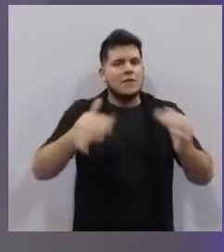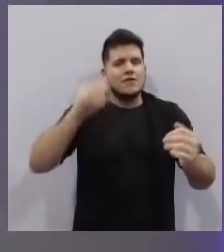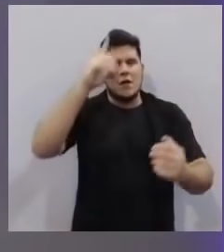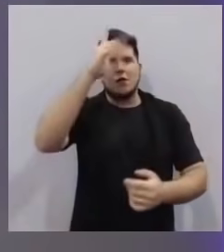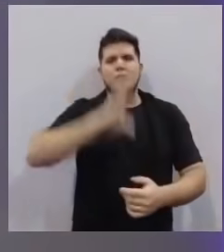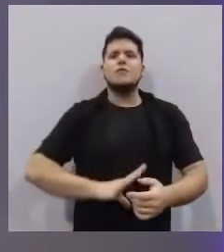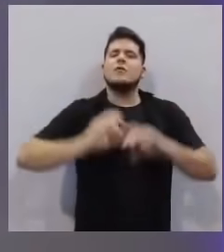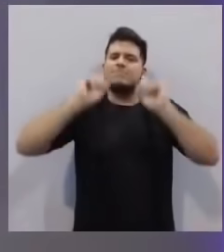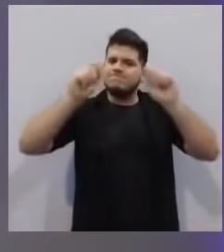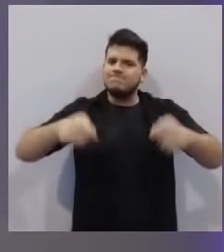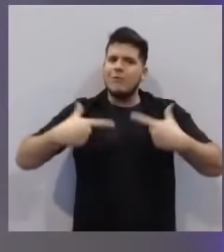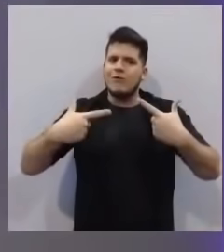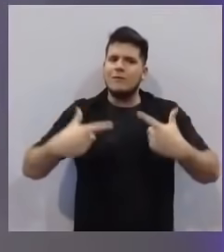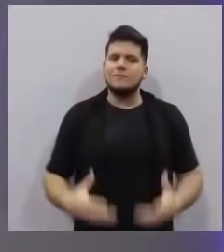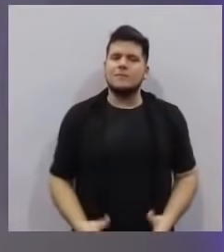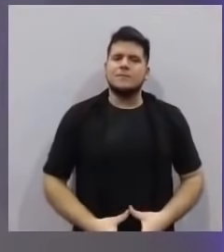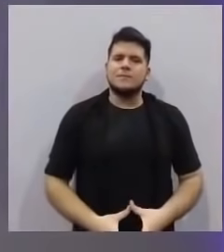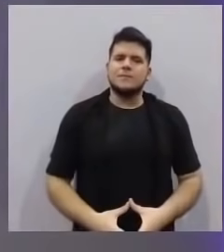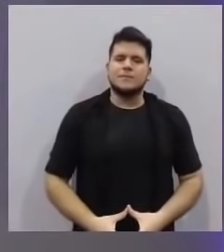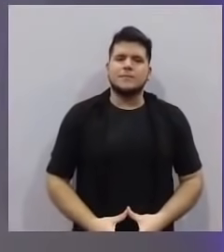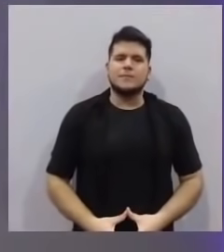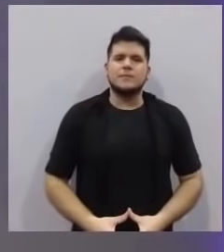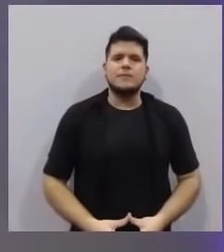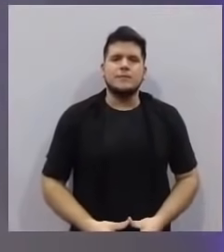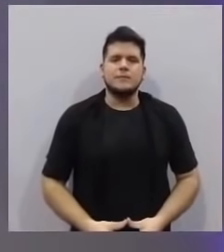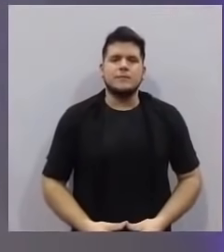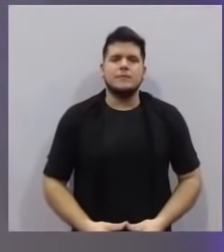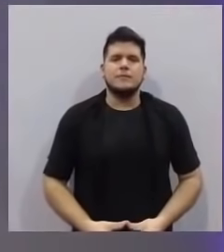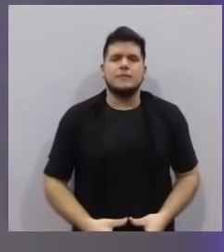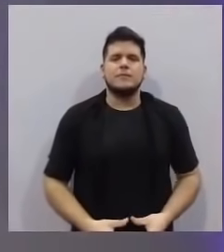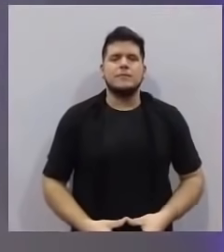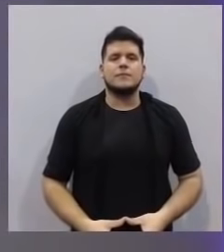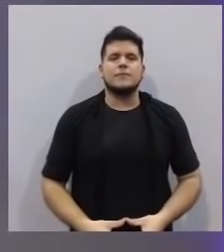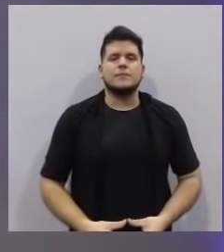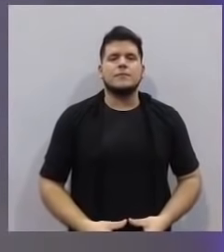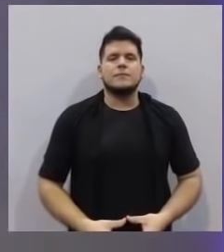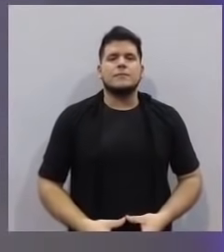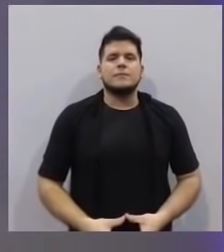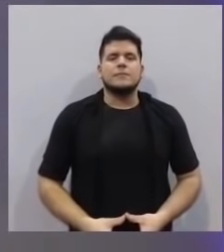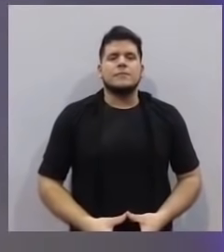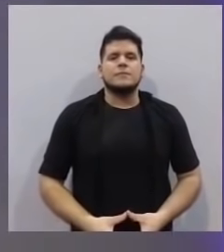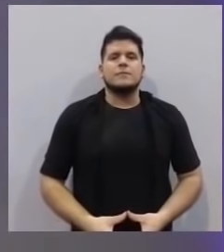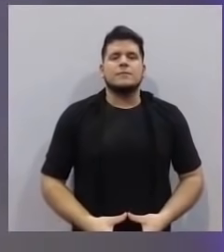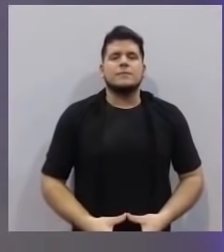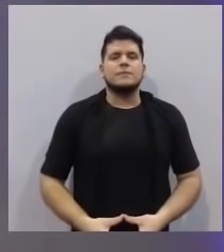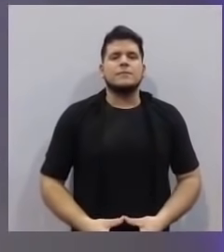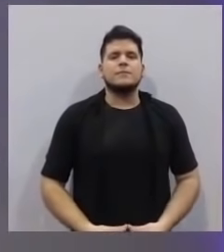en ser derramadas sobre cada uno de nosotros dice